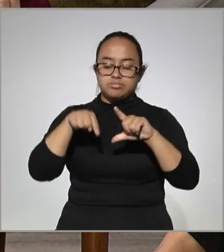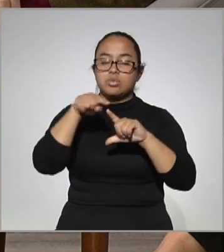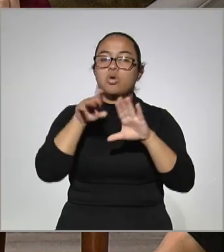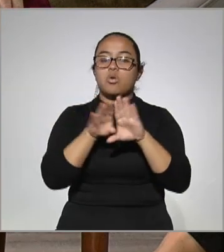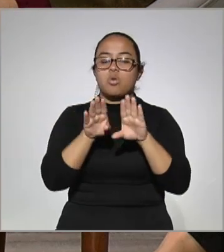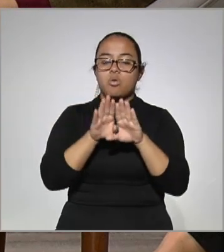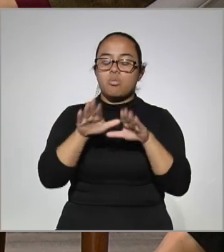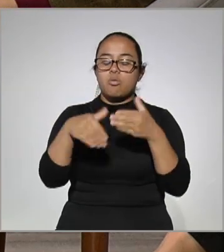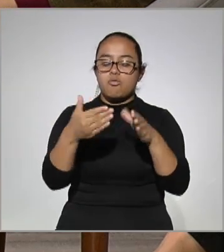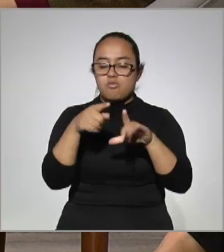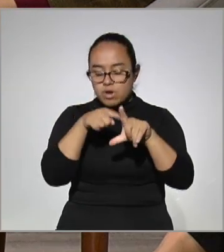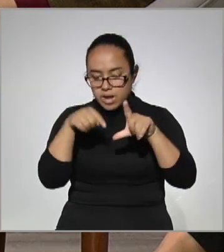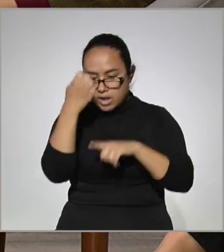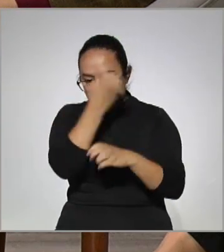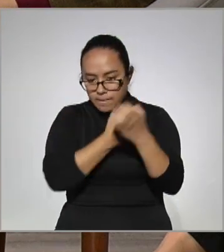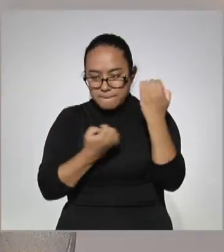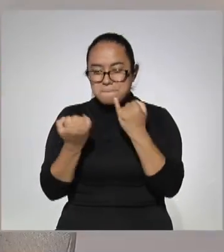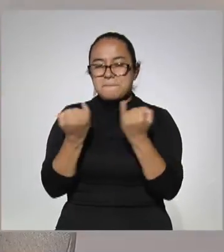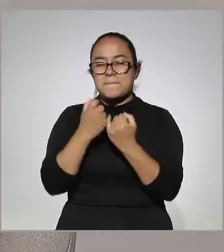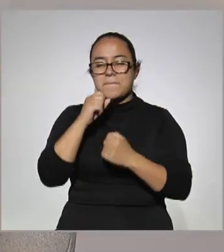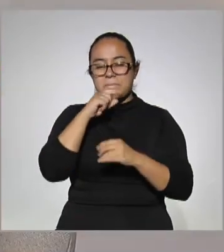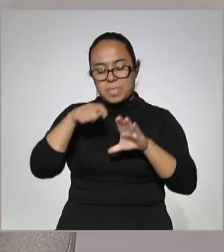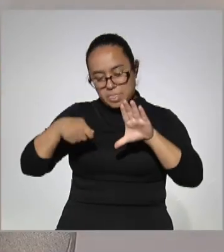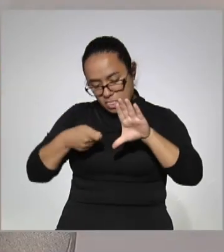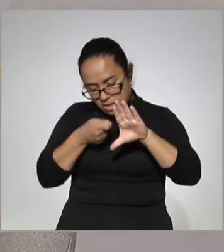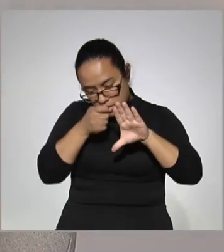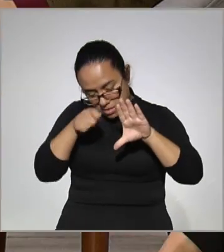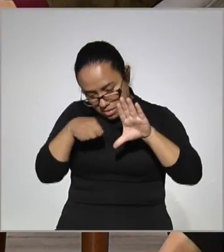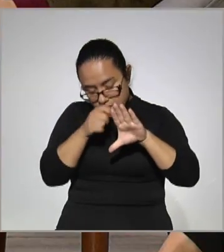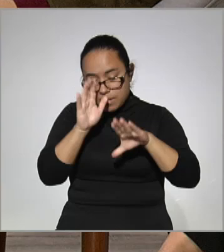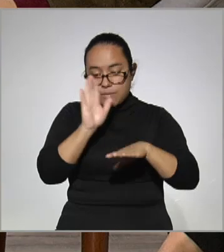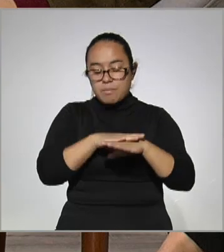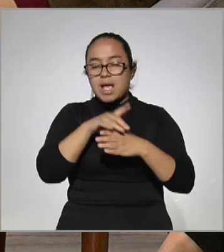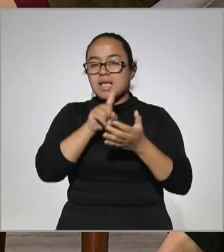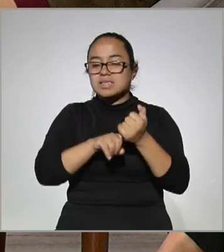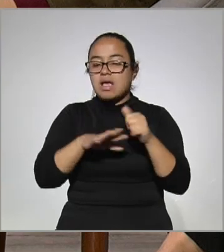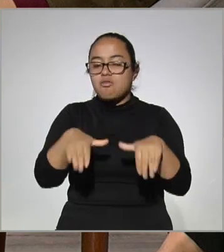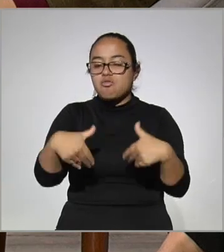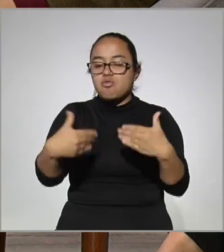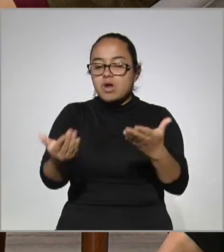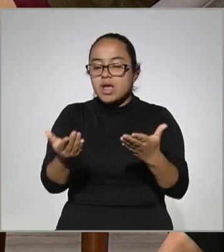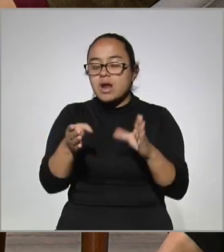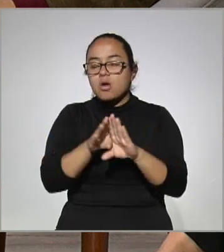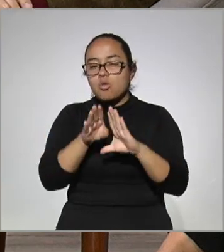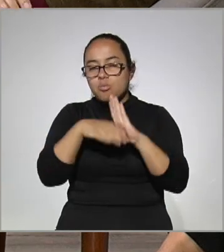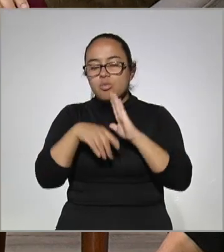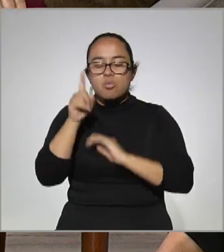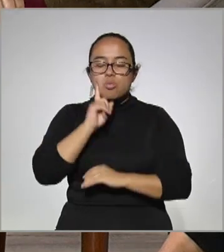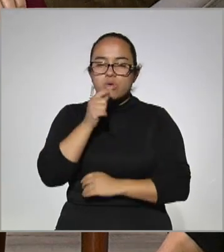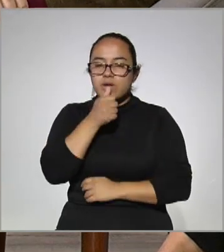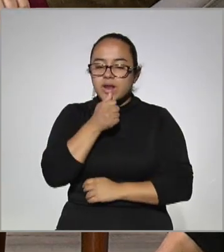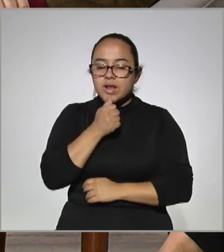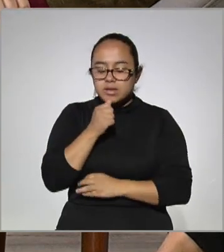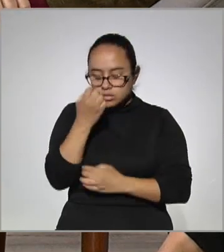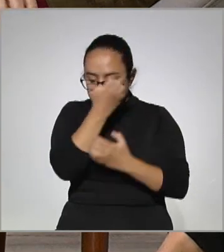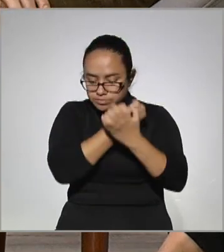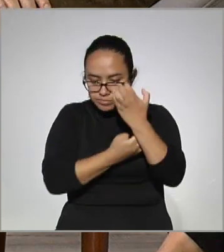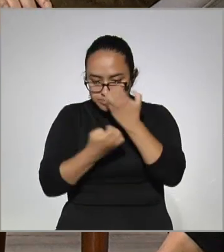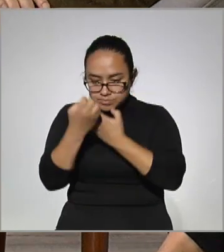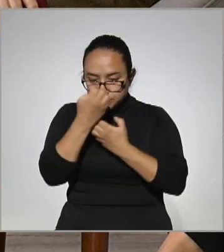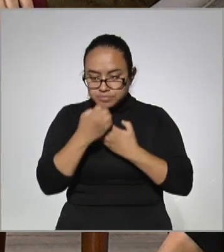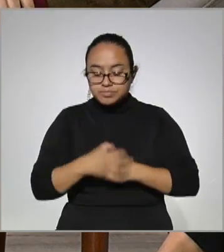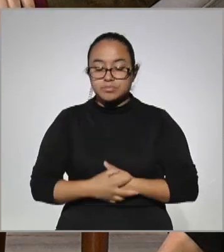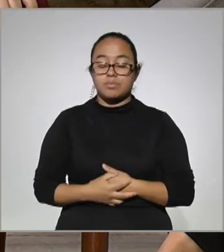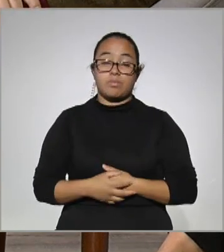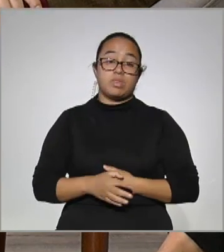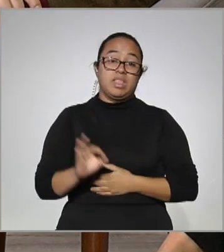llamamos vulvoscopía. El mismo procedimiento con el mismo aparato, pero viendo la parte externa de los genitales y la vagina. Es decir, aunque